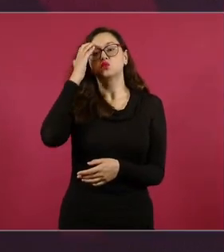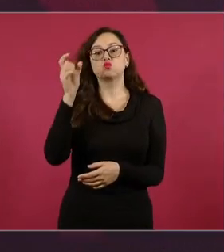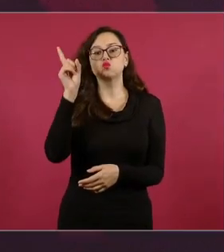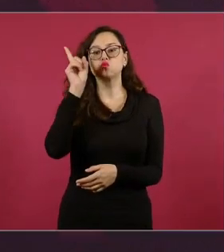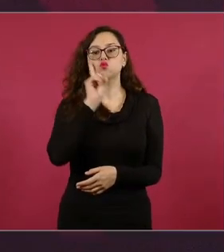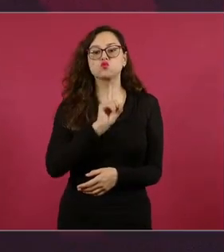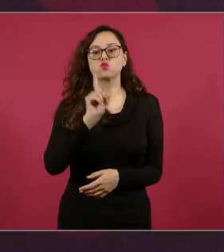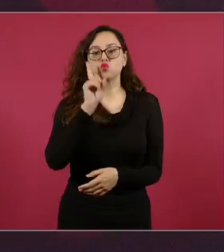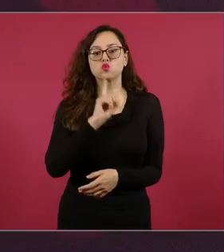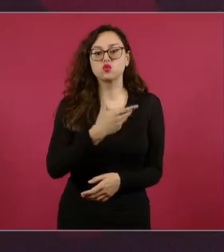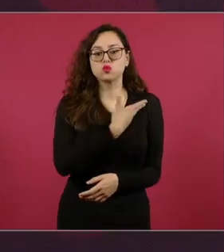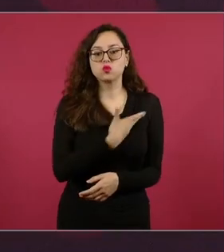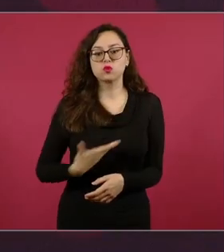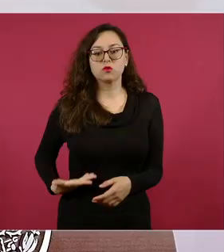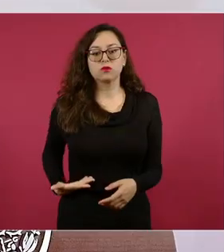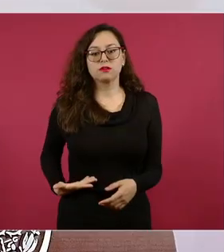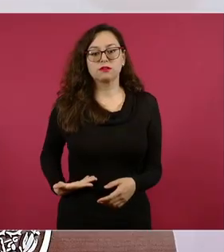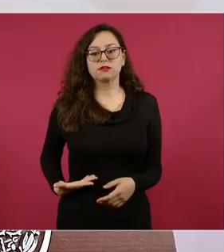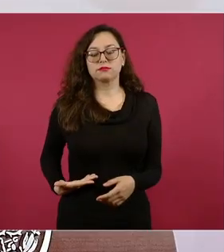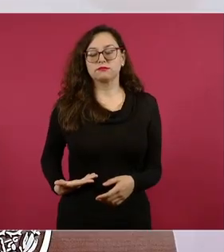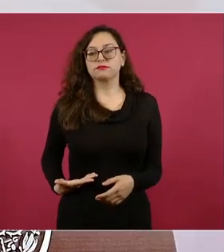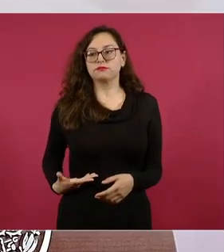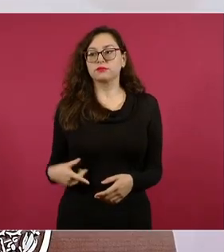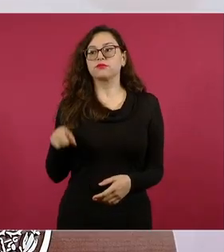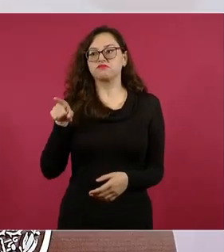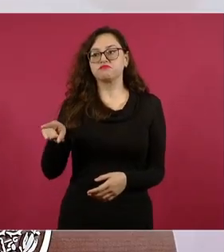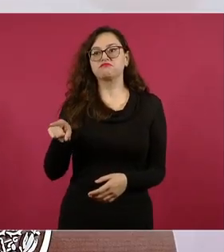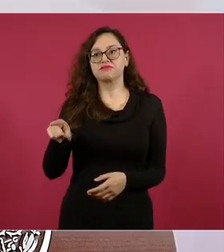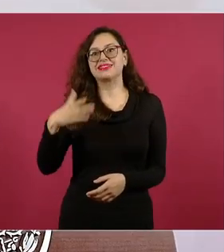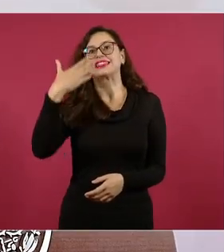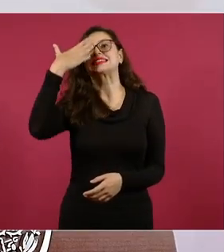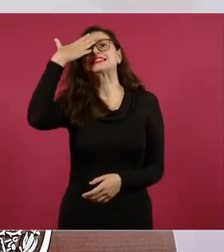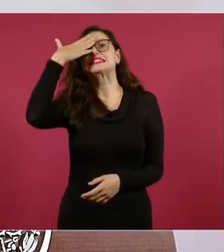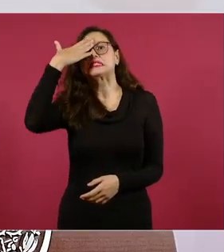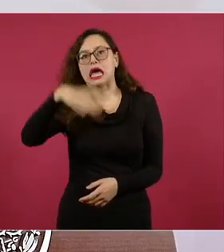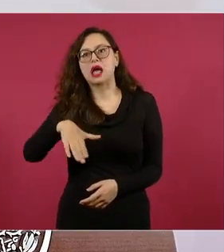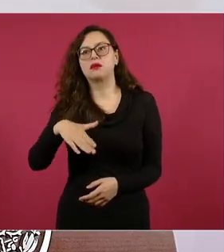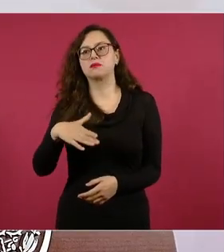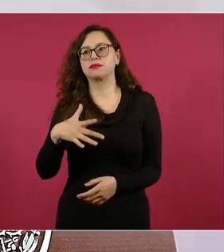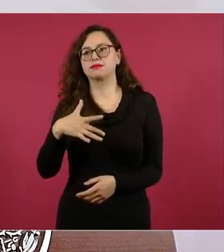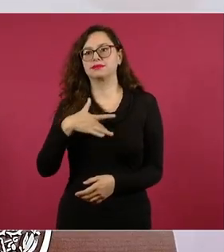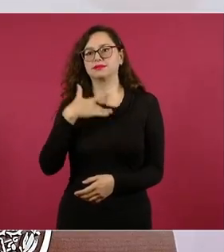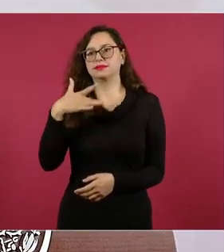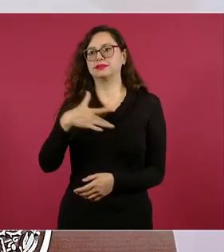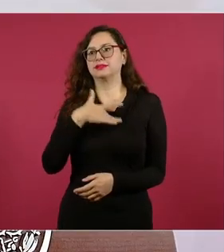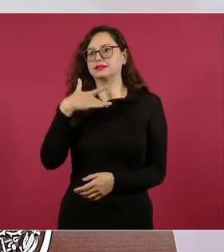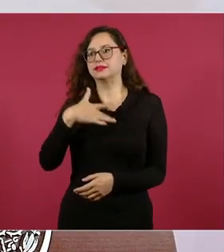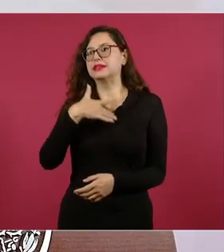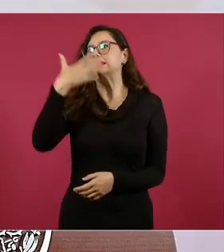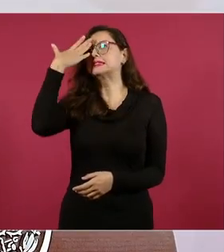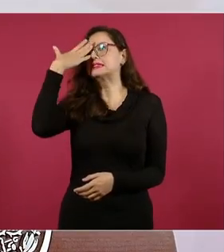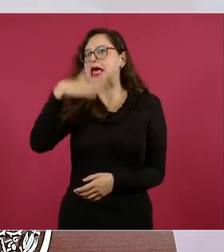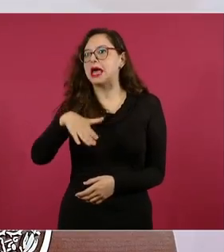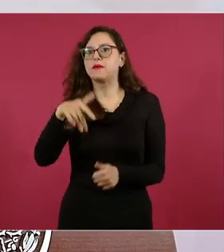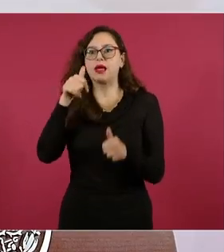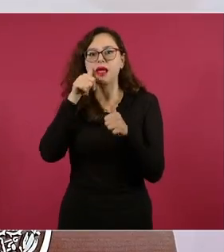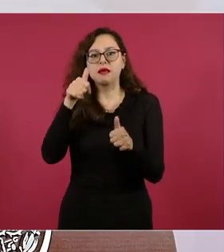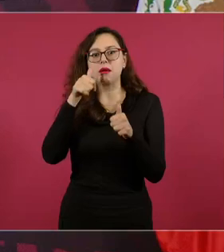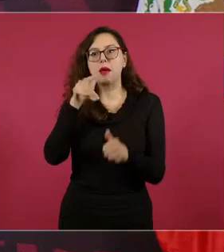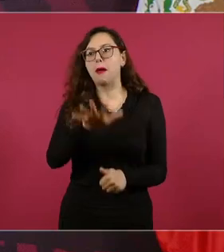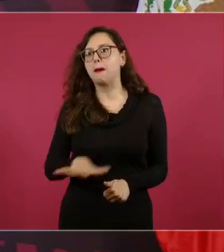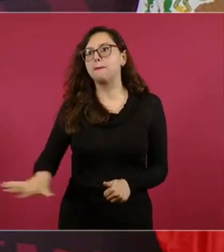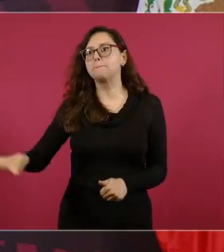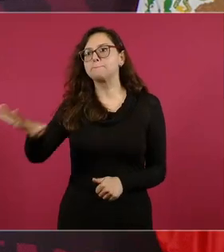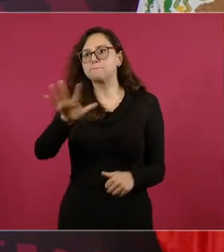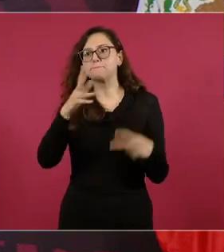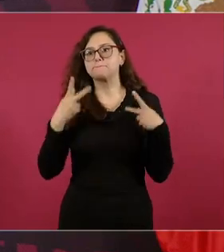que sabe de los sentimientos, que sabe escuchar y recoger los